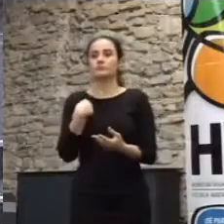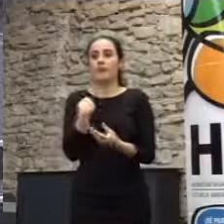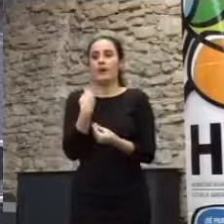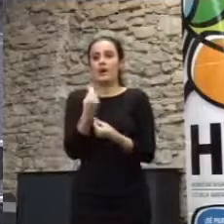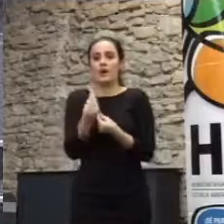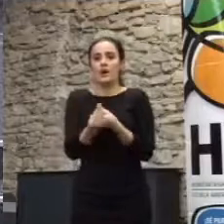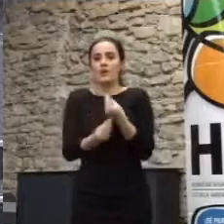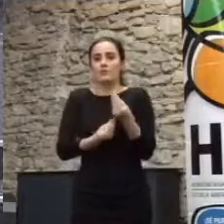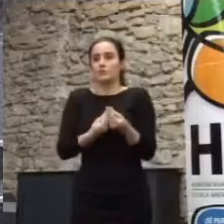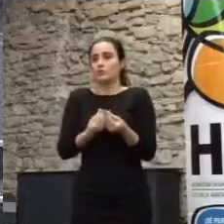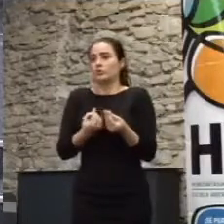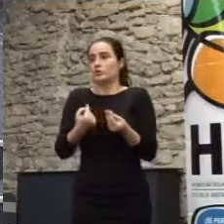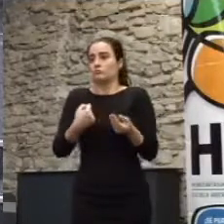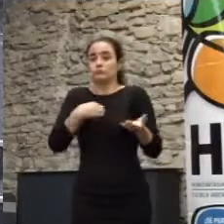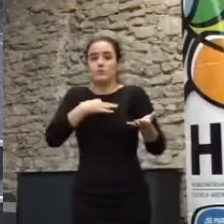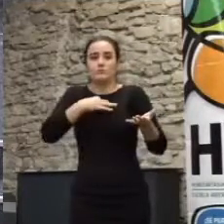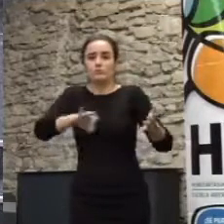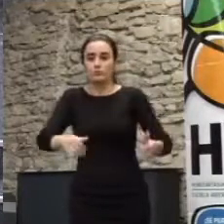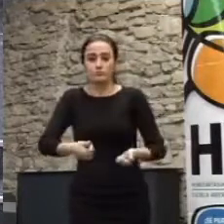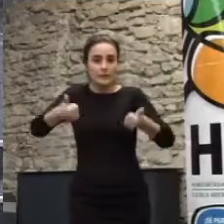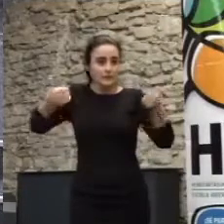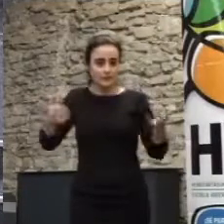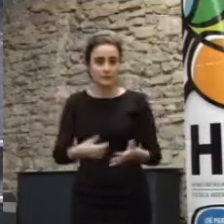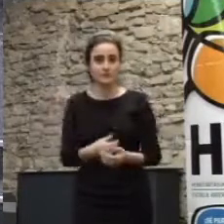¿no? Hacemos lo que podemos, como en todo.